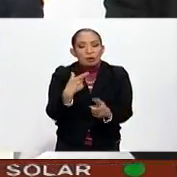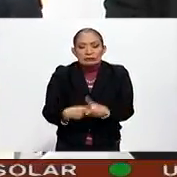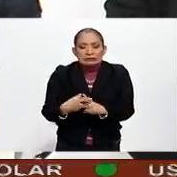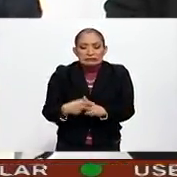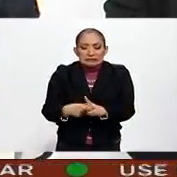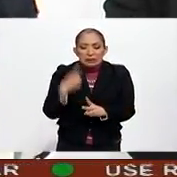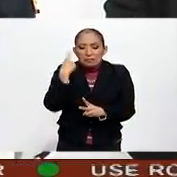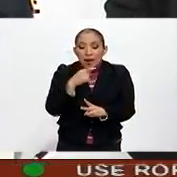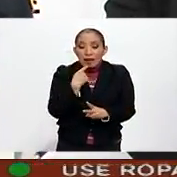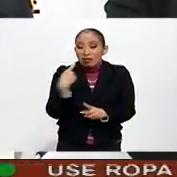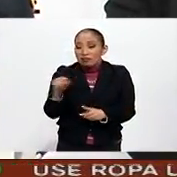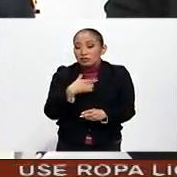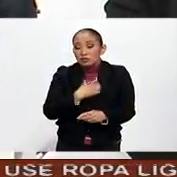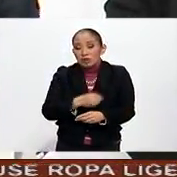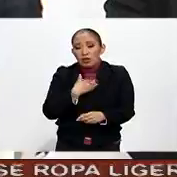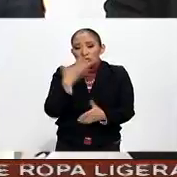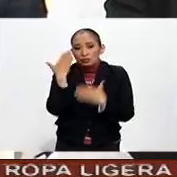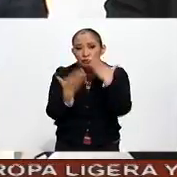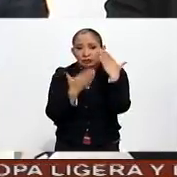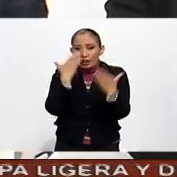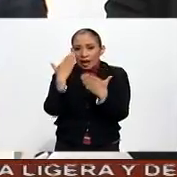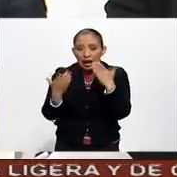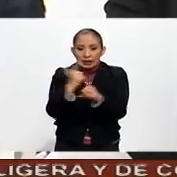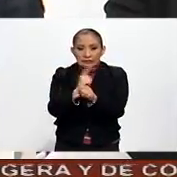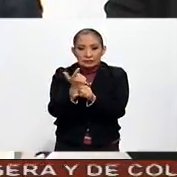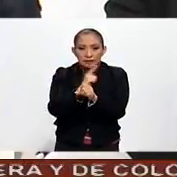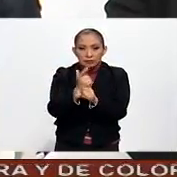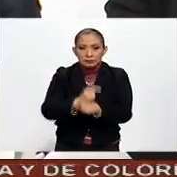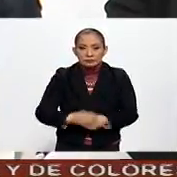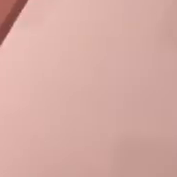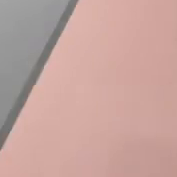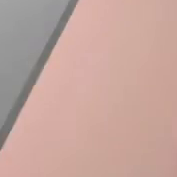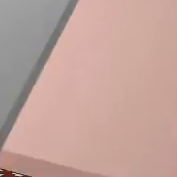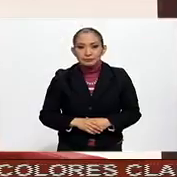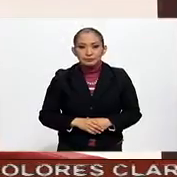cuentas para mandar a sus hijos a estudiar una licenciatura.